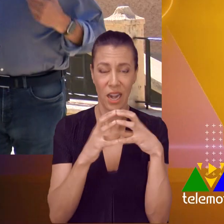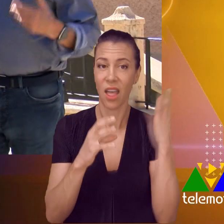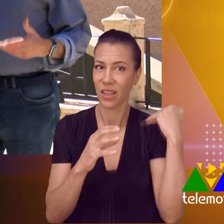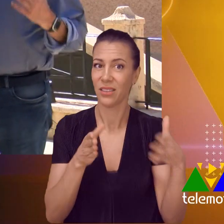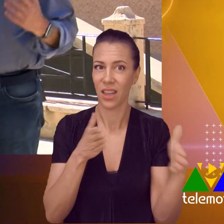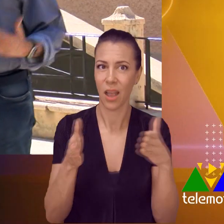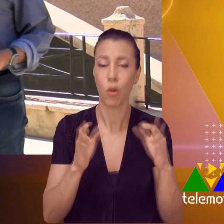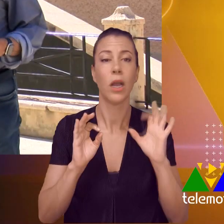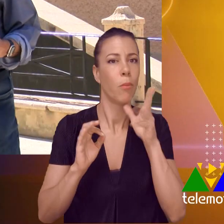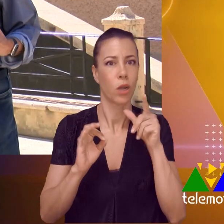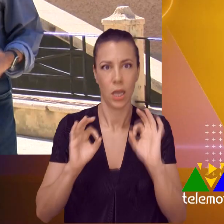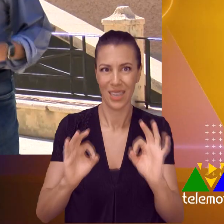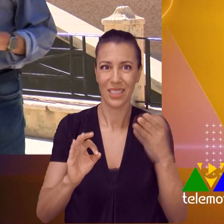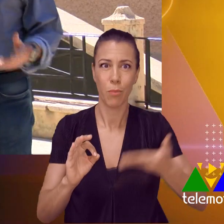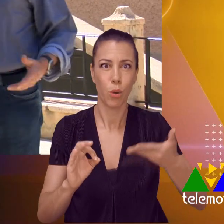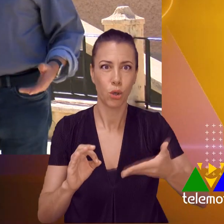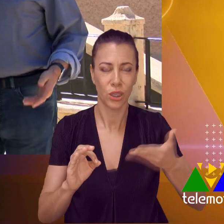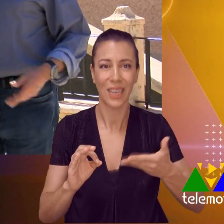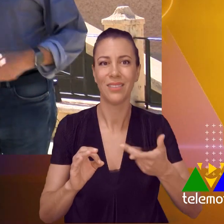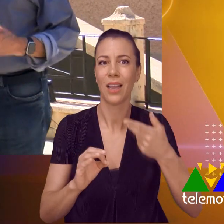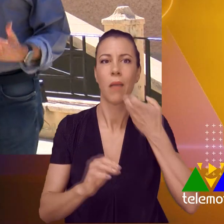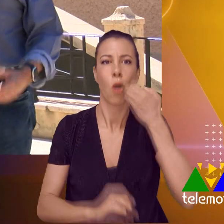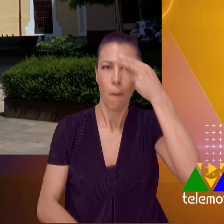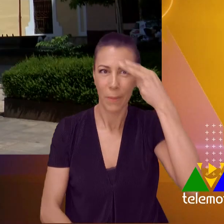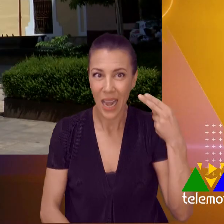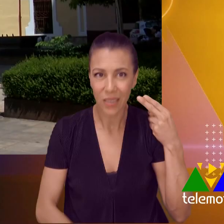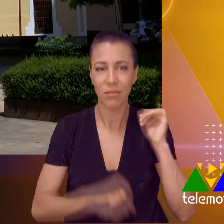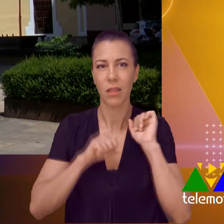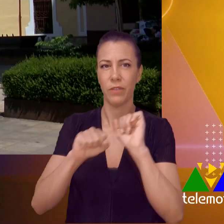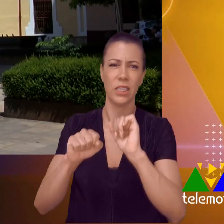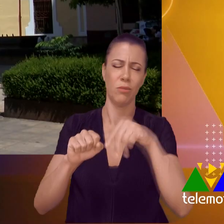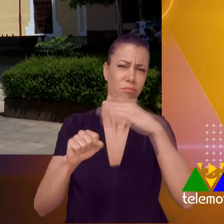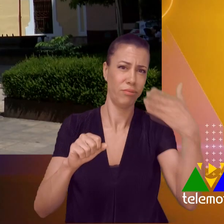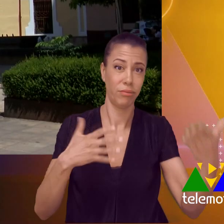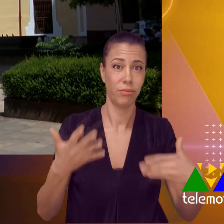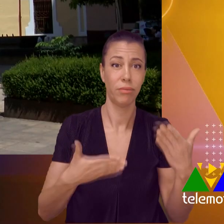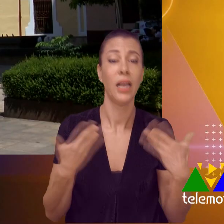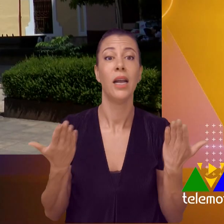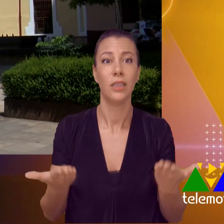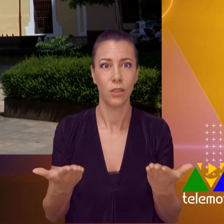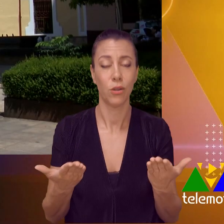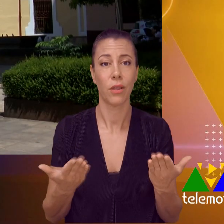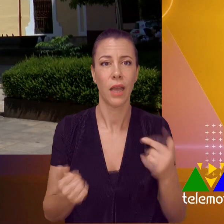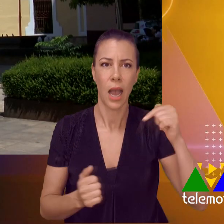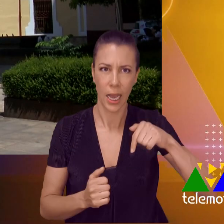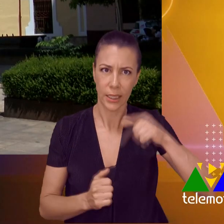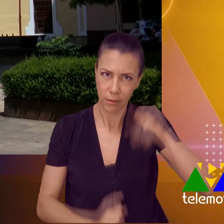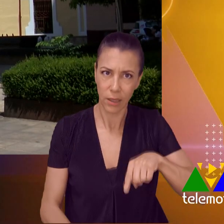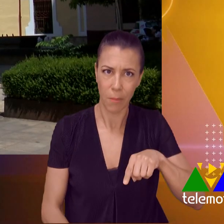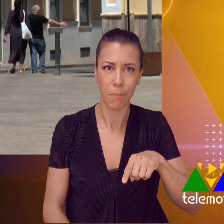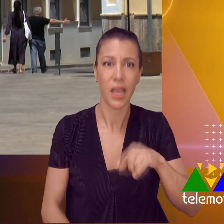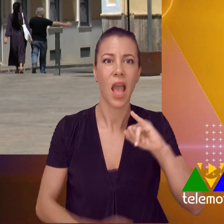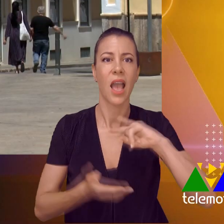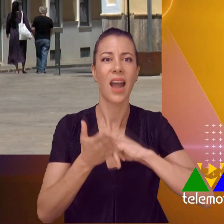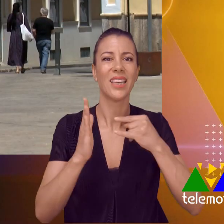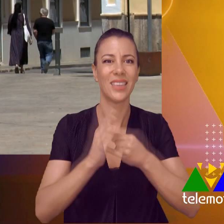aquella época, que era muy importante por el tema de los piratas, de los turcos y de los corsarios y todas esas cosas. Claro. Es decir, que aquí también estuvo pues, ese